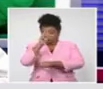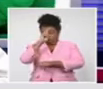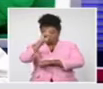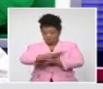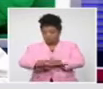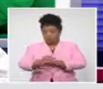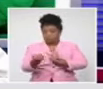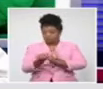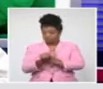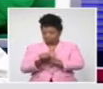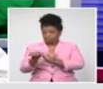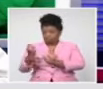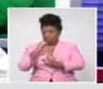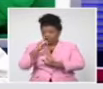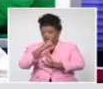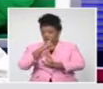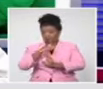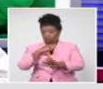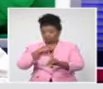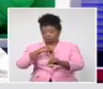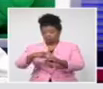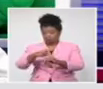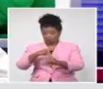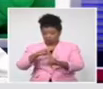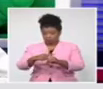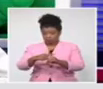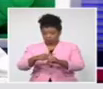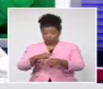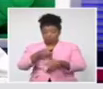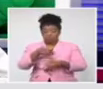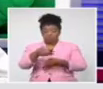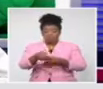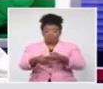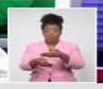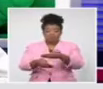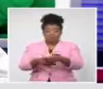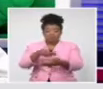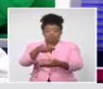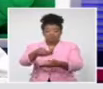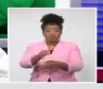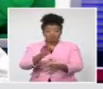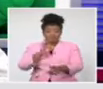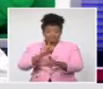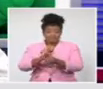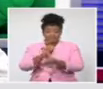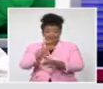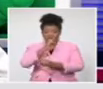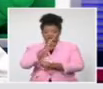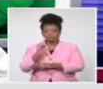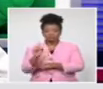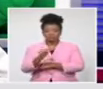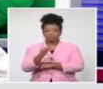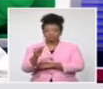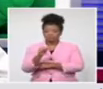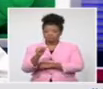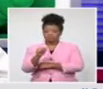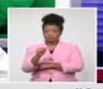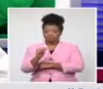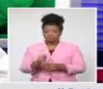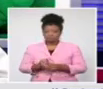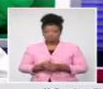diagnóstico con PCR posteriormente, aunque el inicial dio negativo,